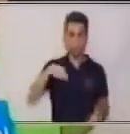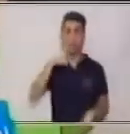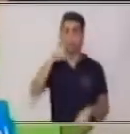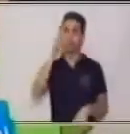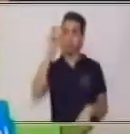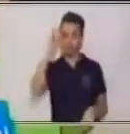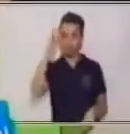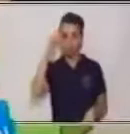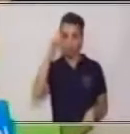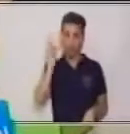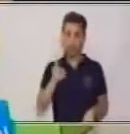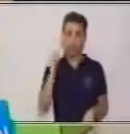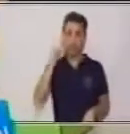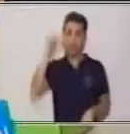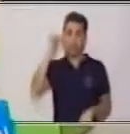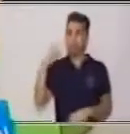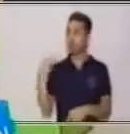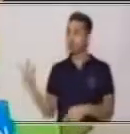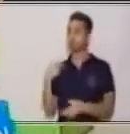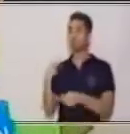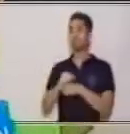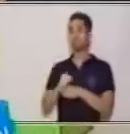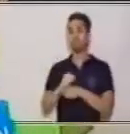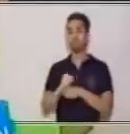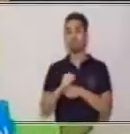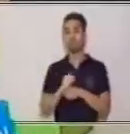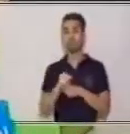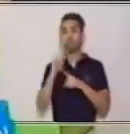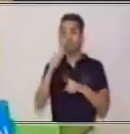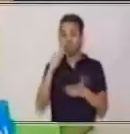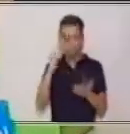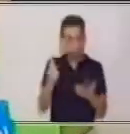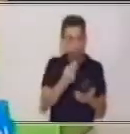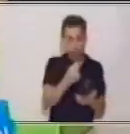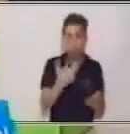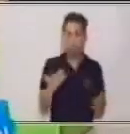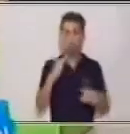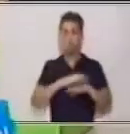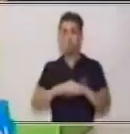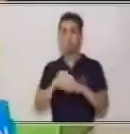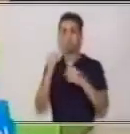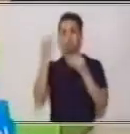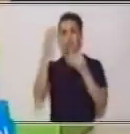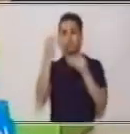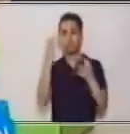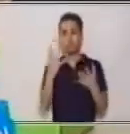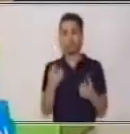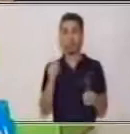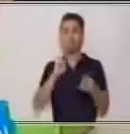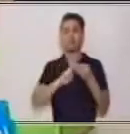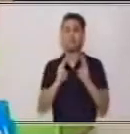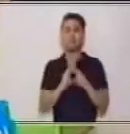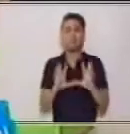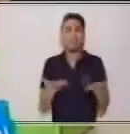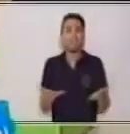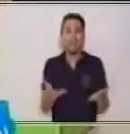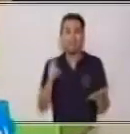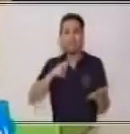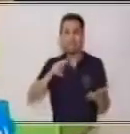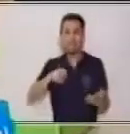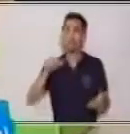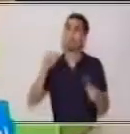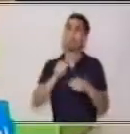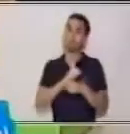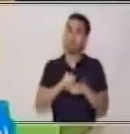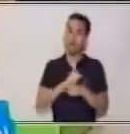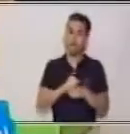debes de estar practicando y puedes buscar más información. Matemáticas lo que requiere es práctica. La habilidad